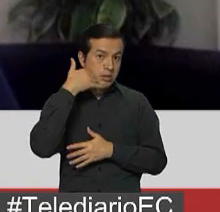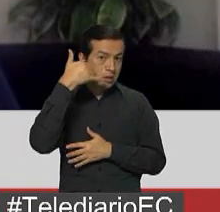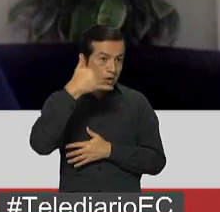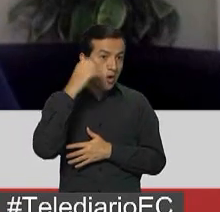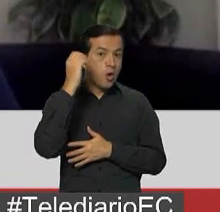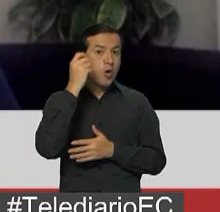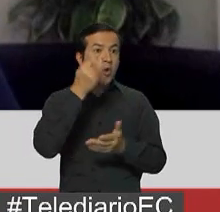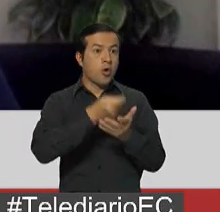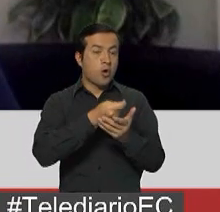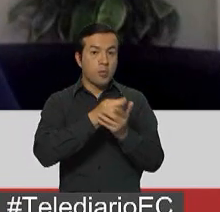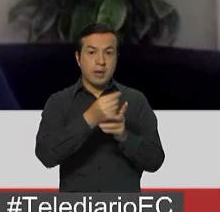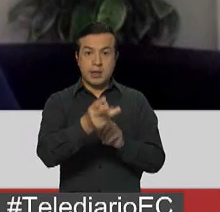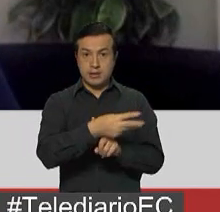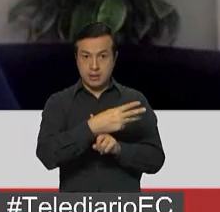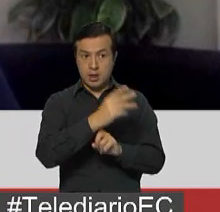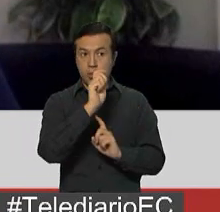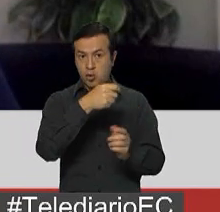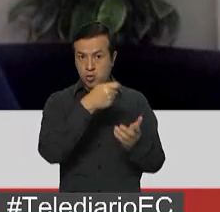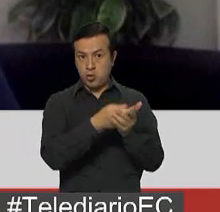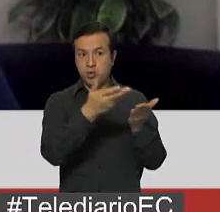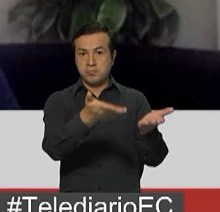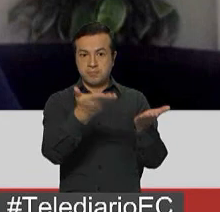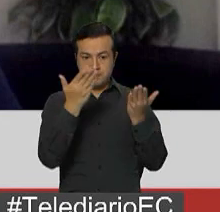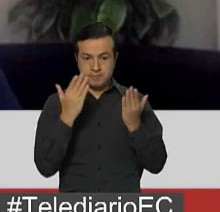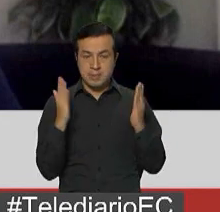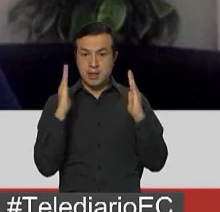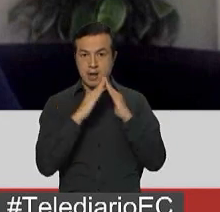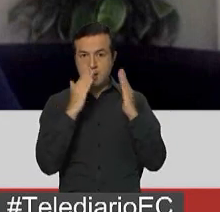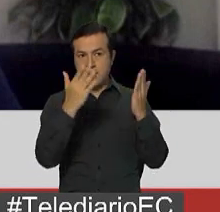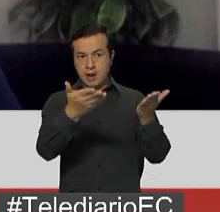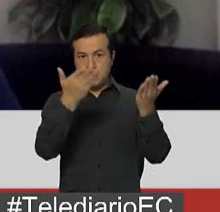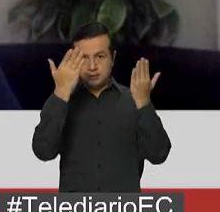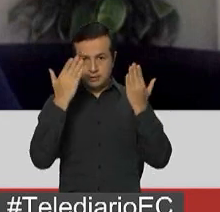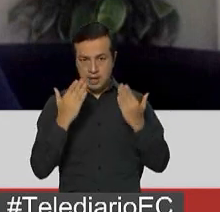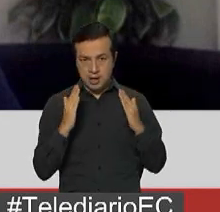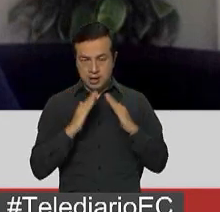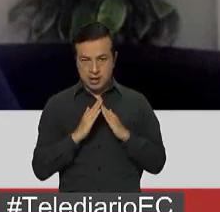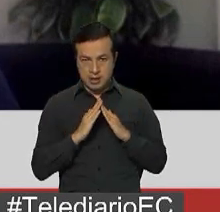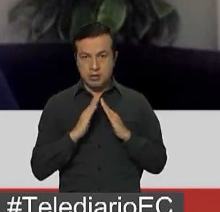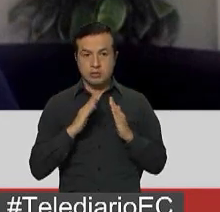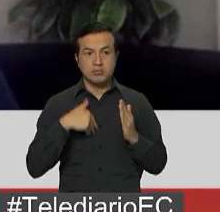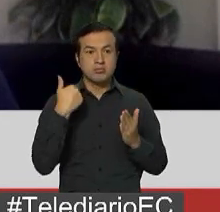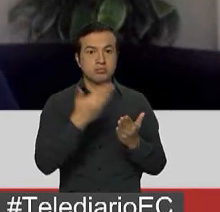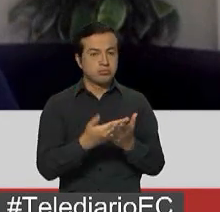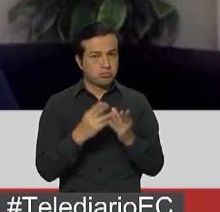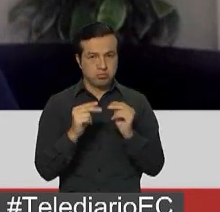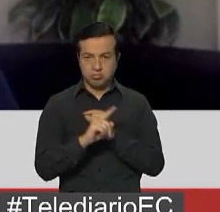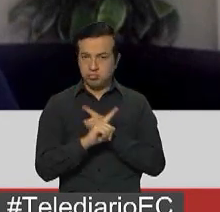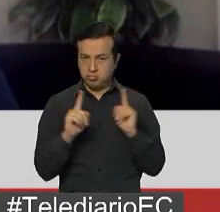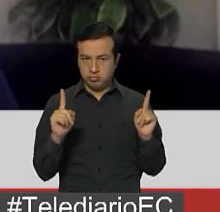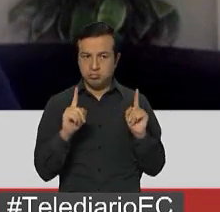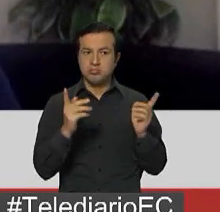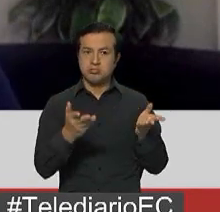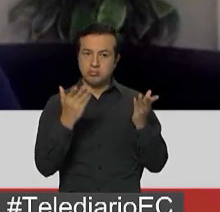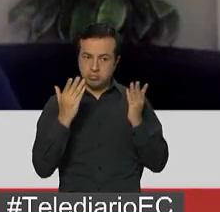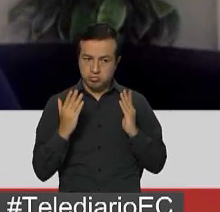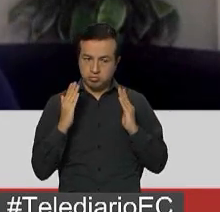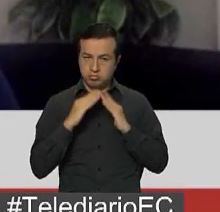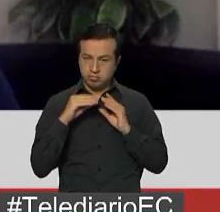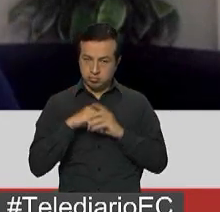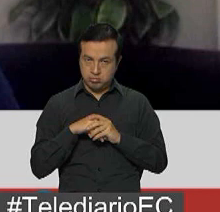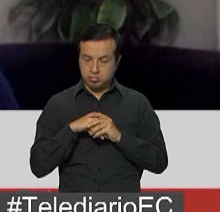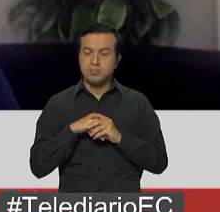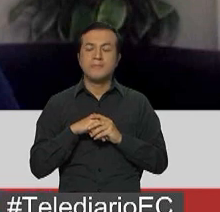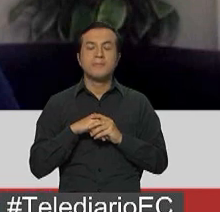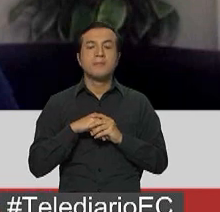servicio en línea y la entrega de esos productos a domicilio la ampliación precisamente para